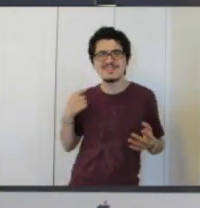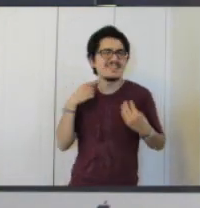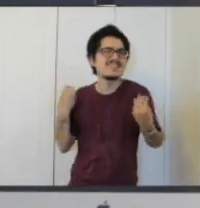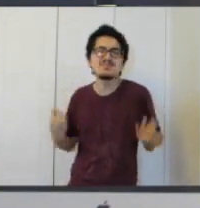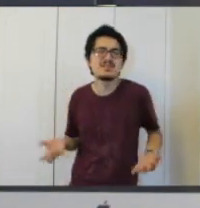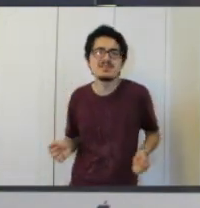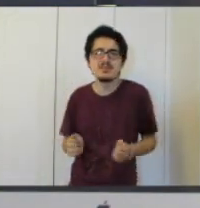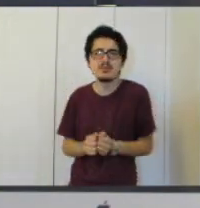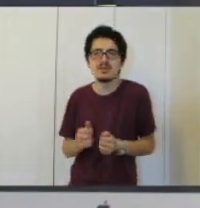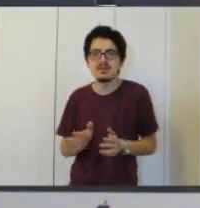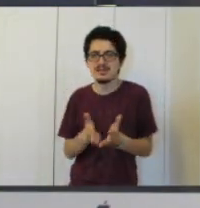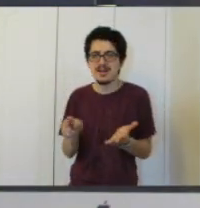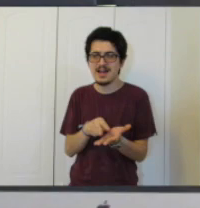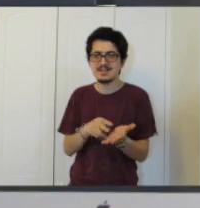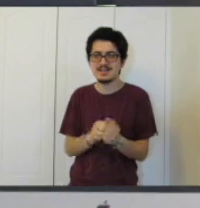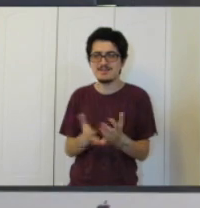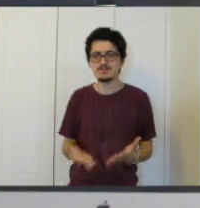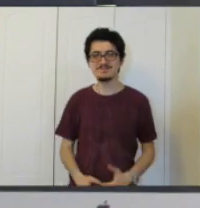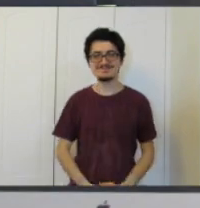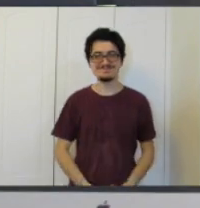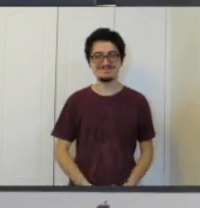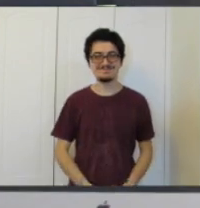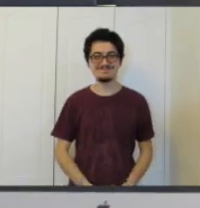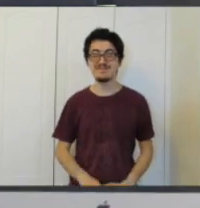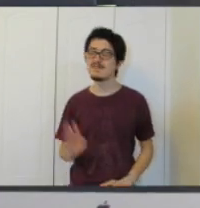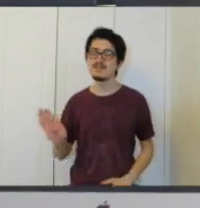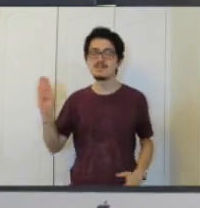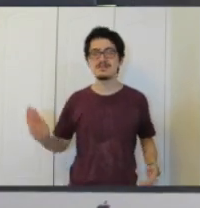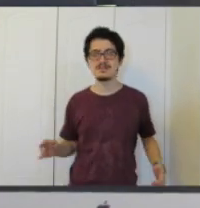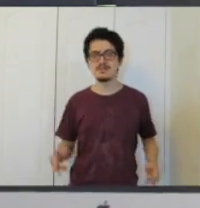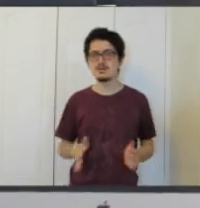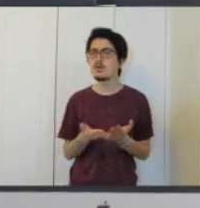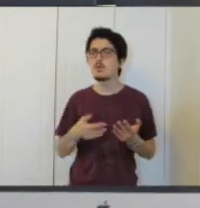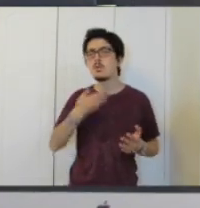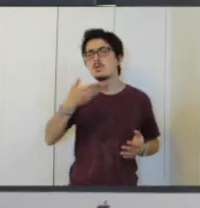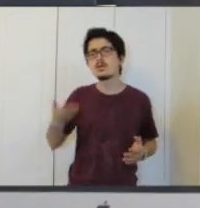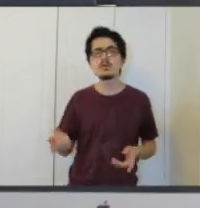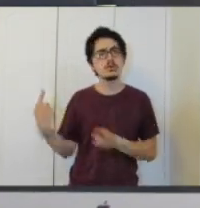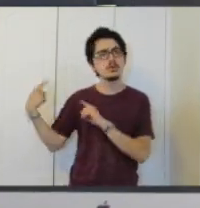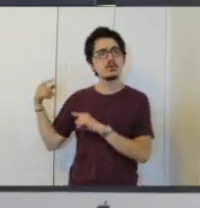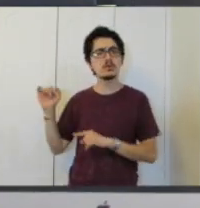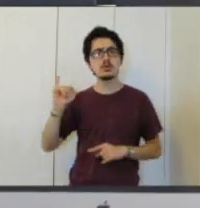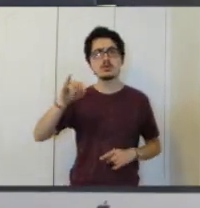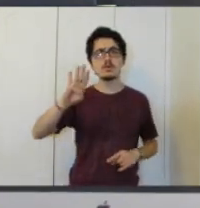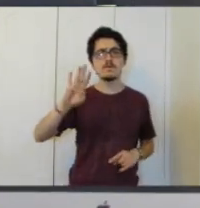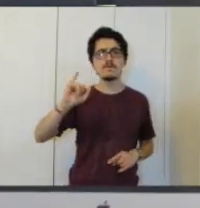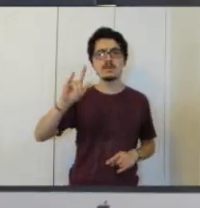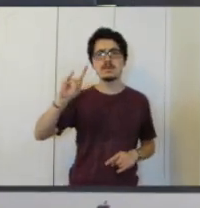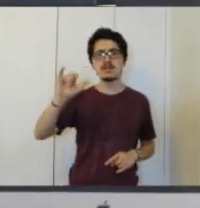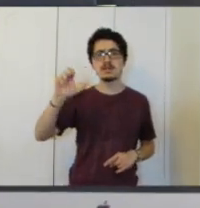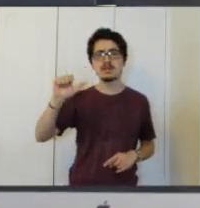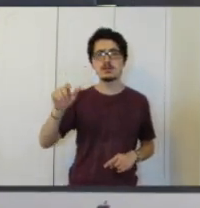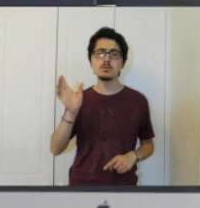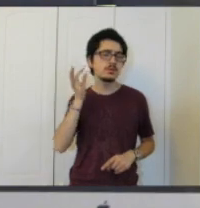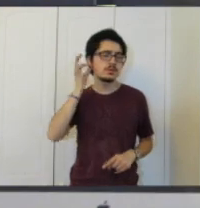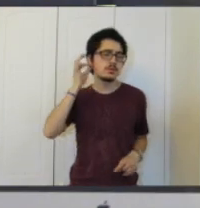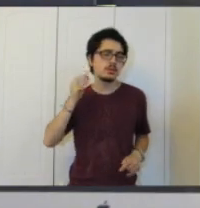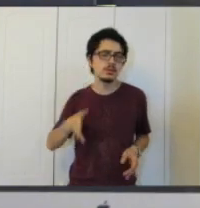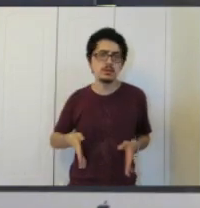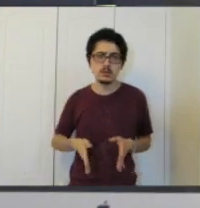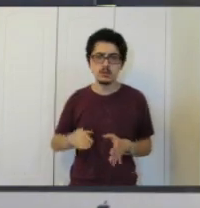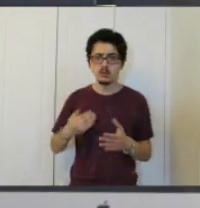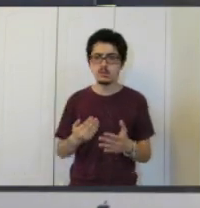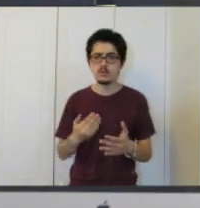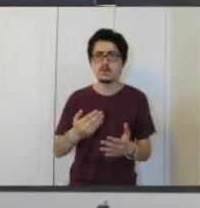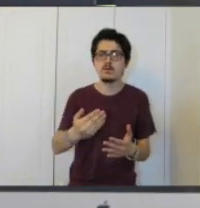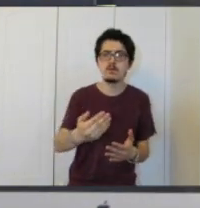con su enfermedad y bueno, básicamente consiguió algo muy positivo y lo hizo un hombre muy muy maduro con respecto a distintos temas en su